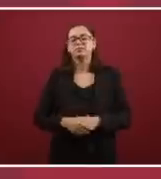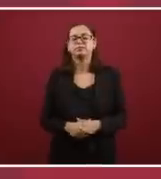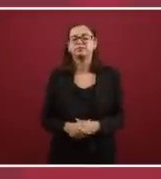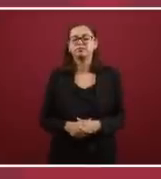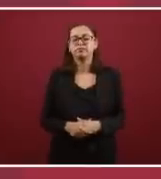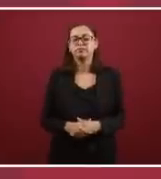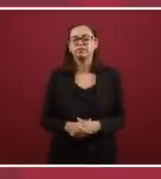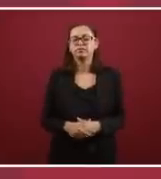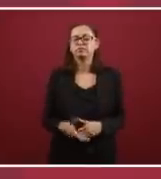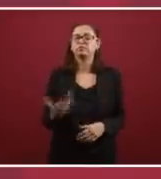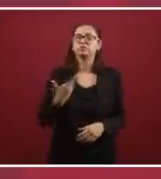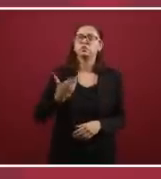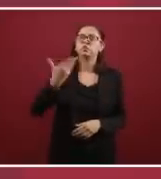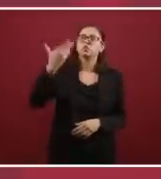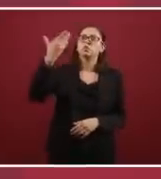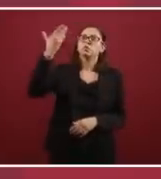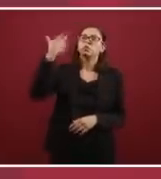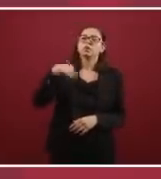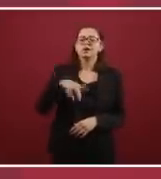el movimiento de Reforma.